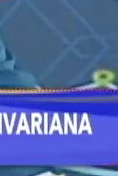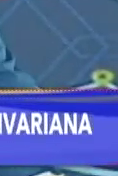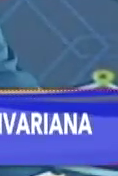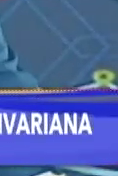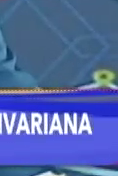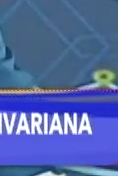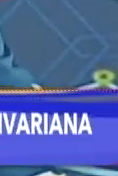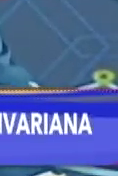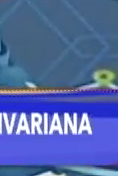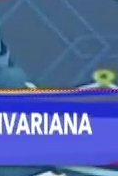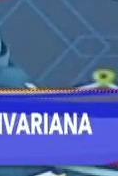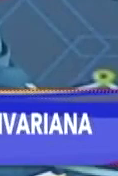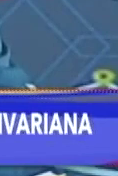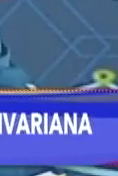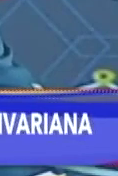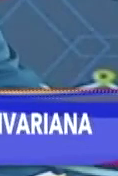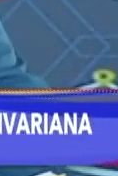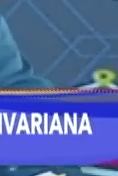tan,